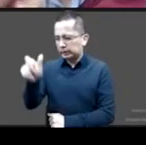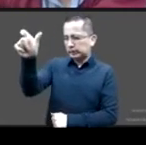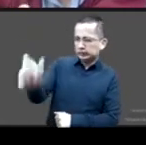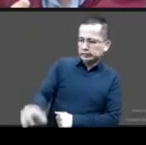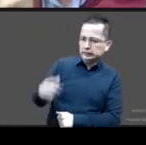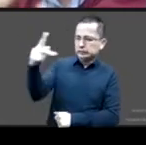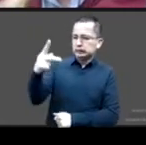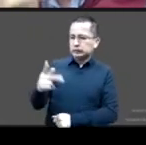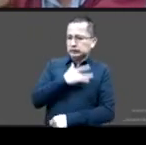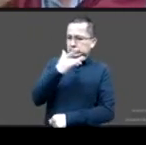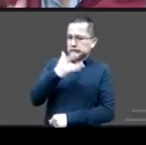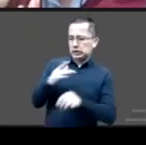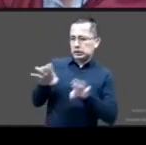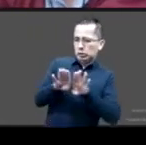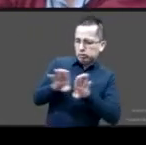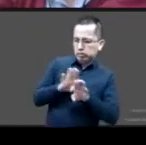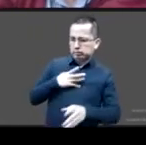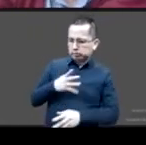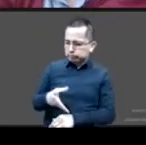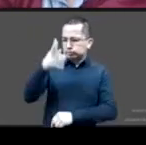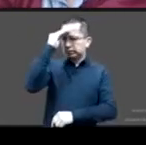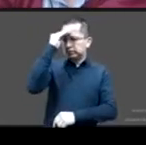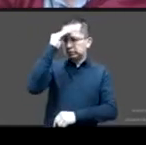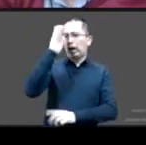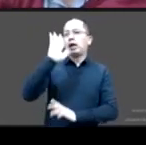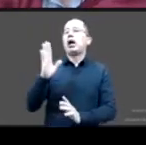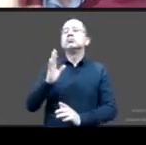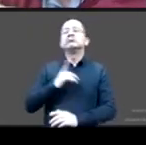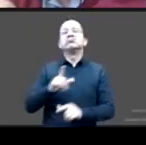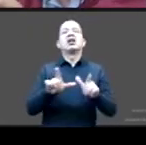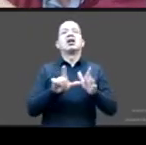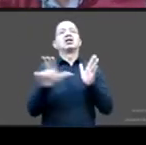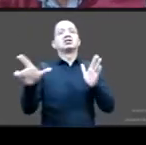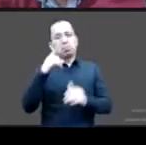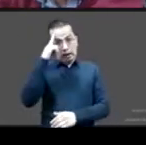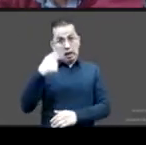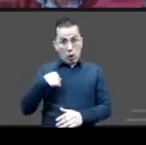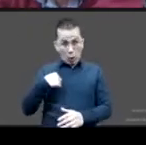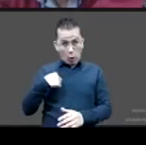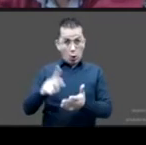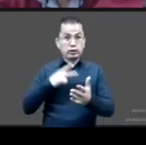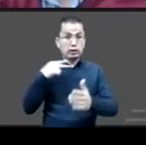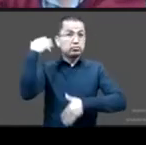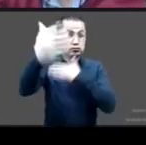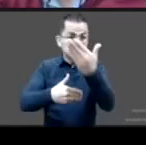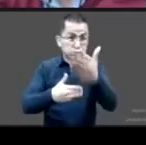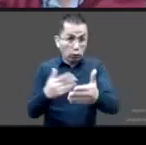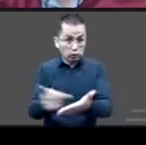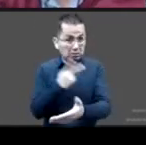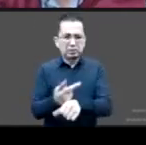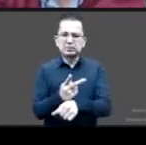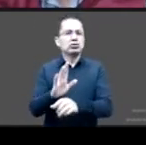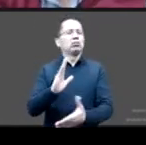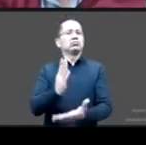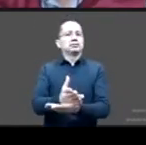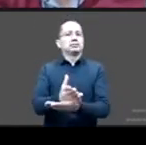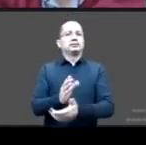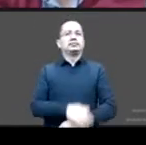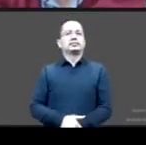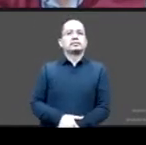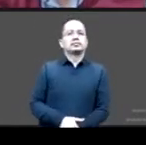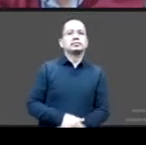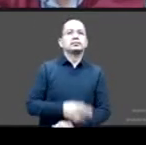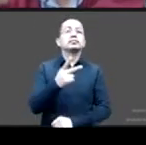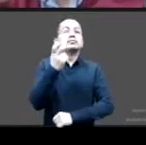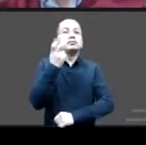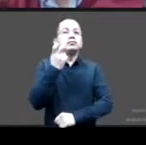sobre todo tratando de aprender para no repetir. Sin embargo, esas capacidades que digamos están aquí como en el centro de esta florecita no son un discurso sino